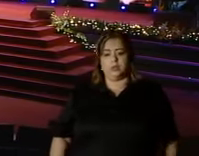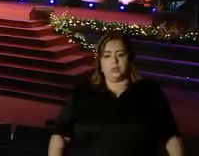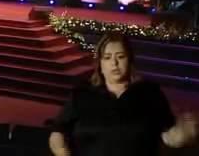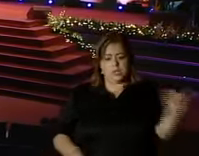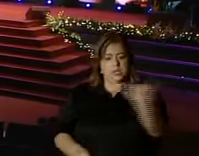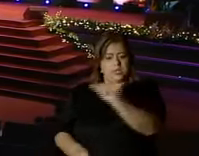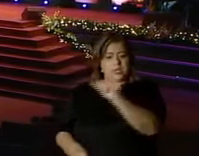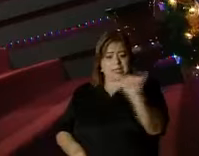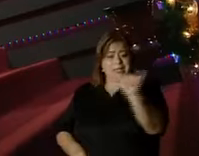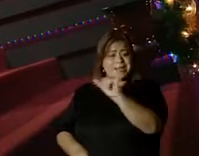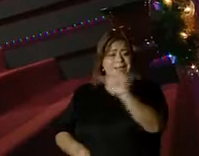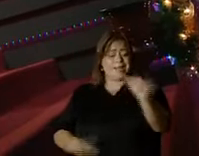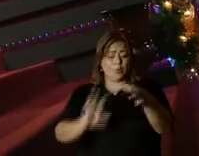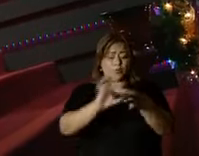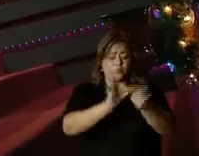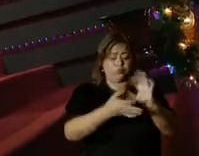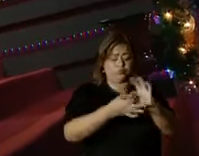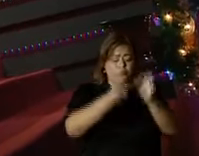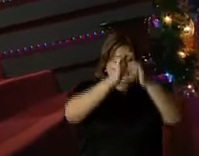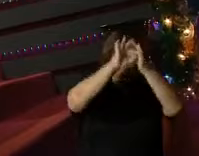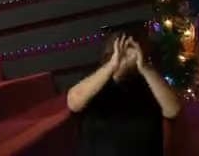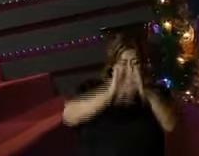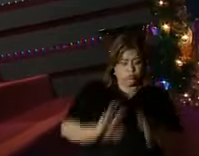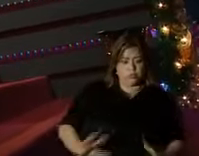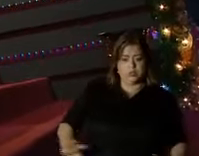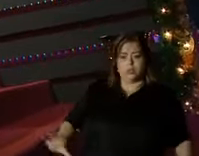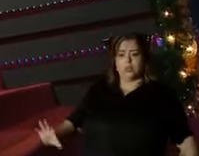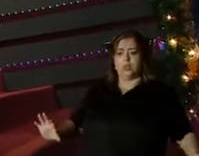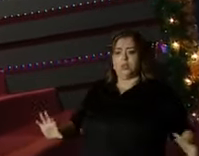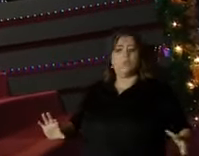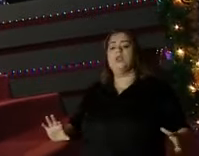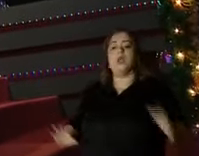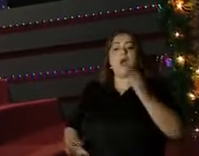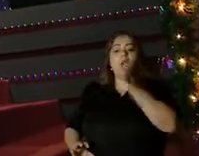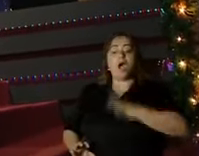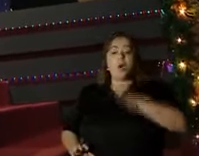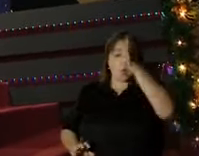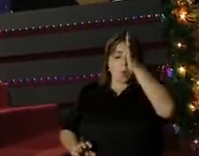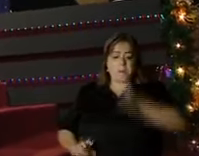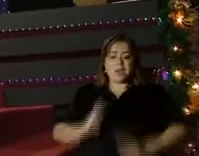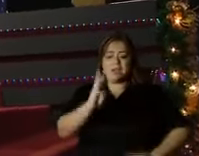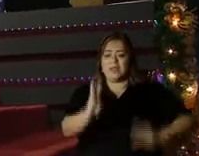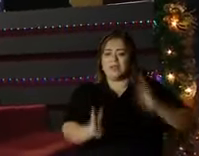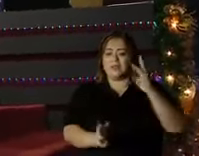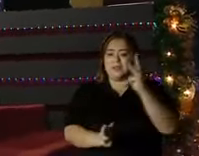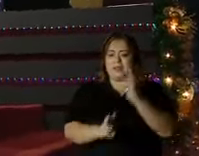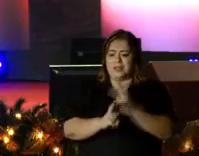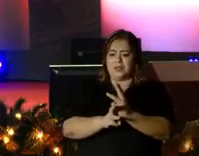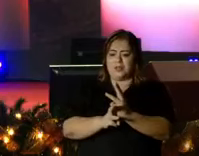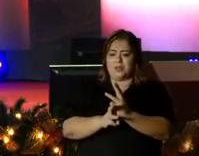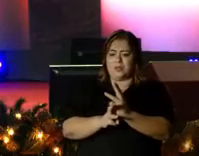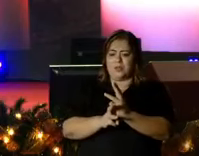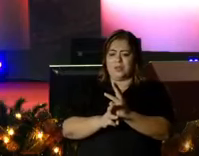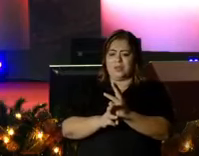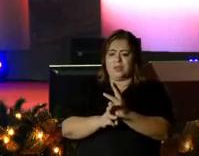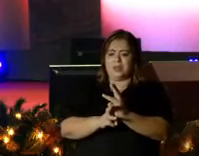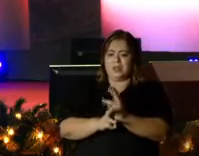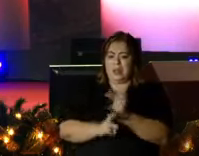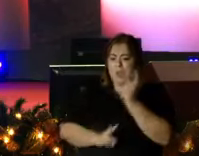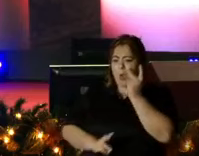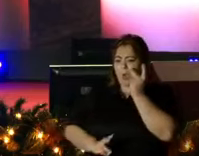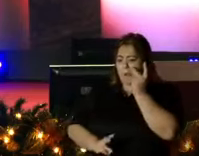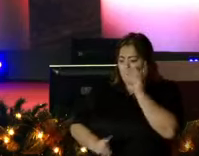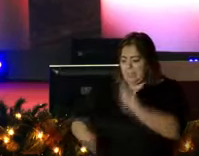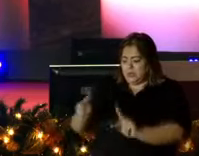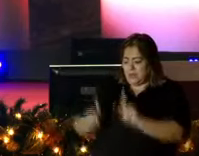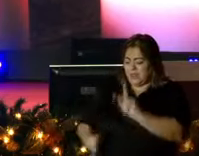también libertar a los hombres que el mundo los tenía